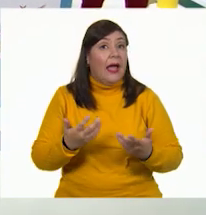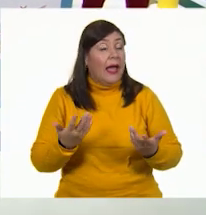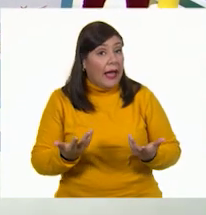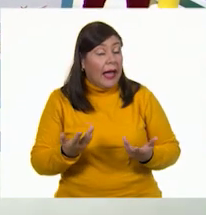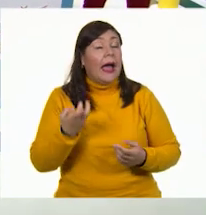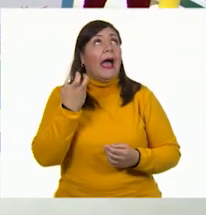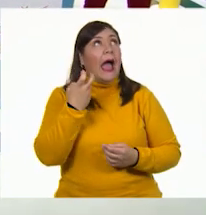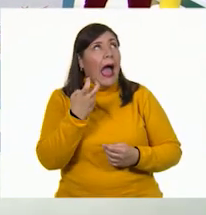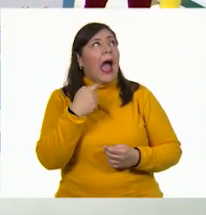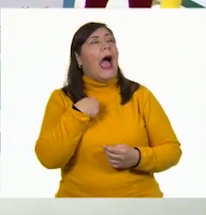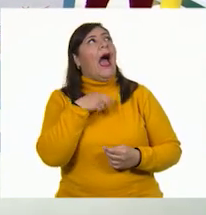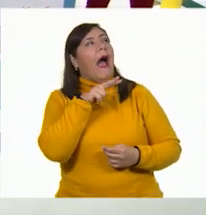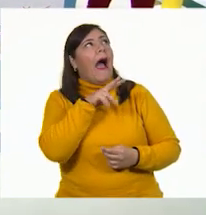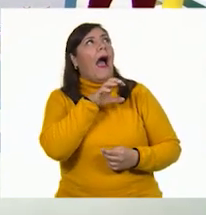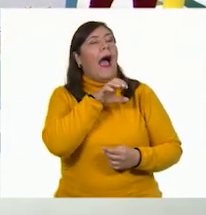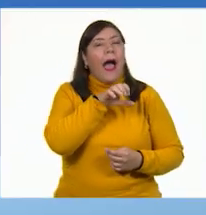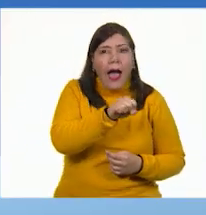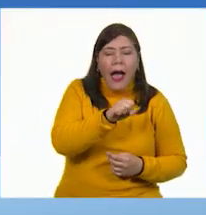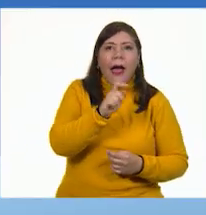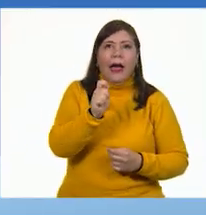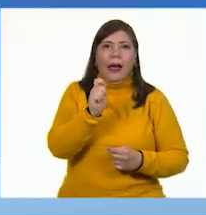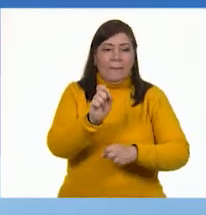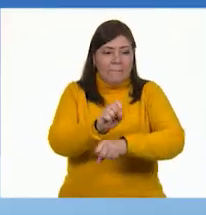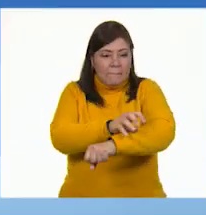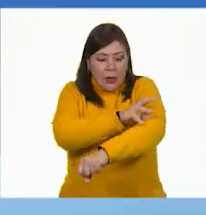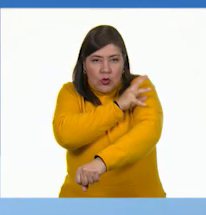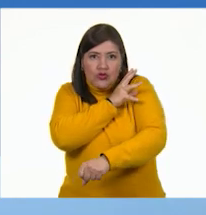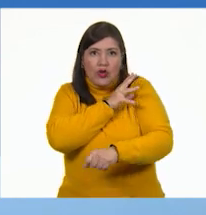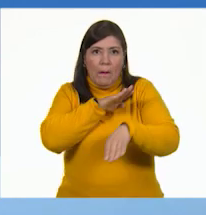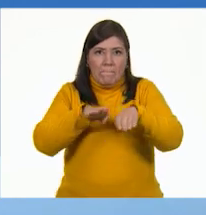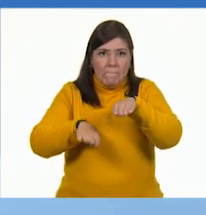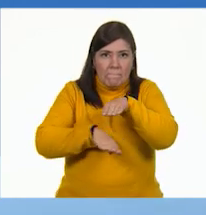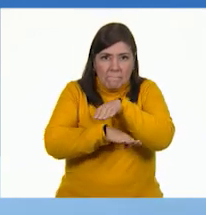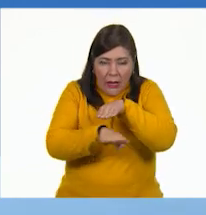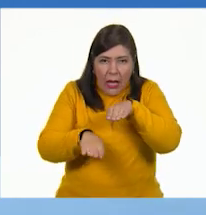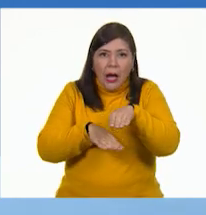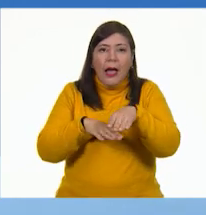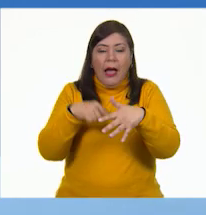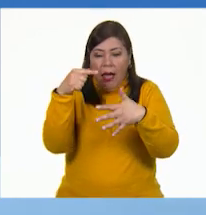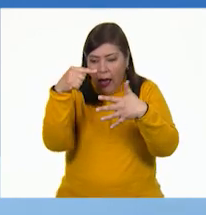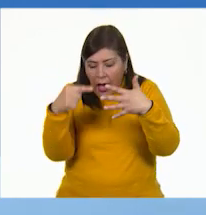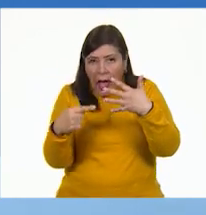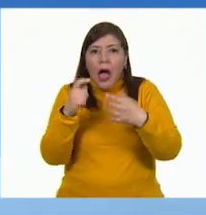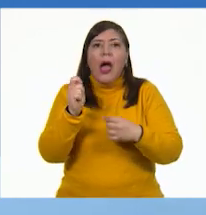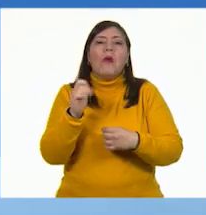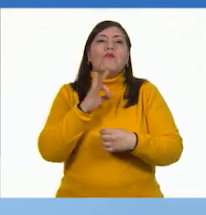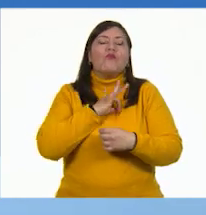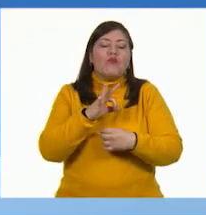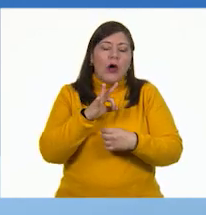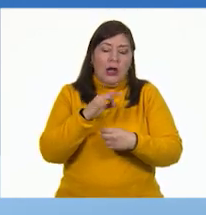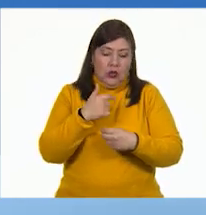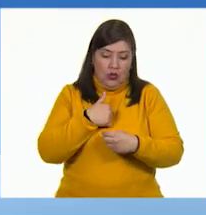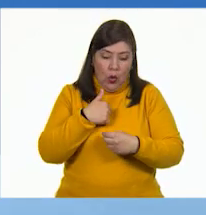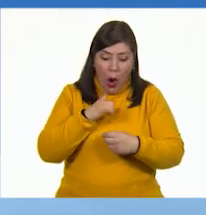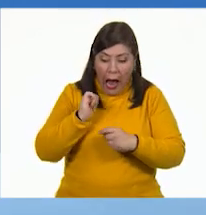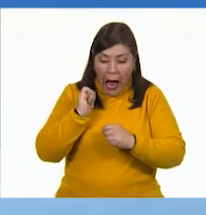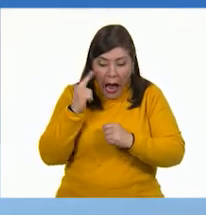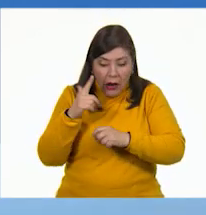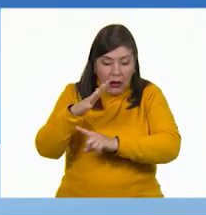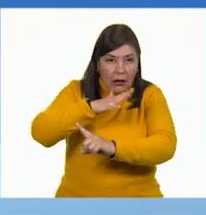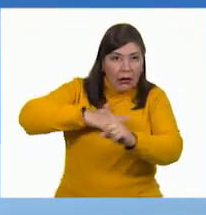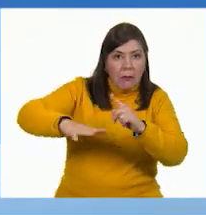Entonces, si entendí bien, es que las emociones básicas son la forma en que reaccionamos ante lo que sucede a